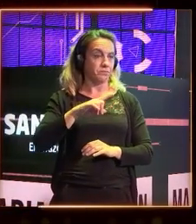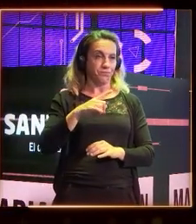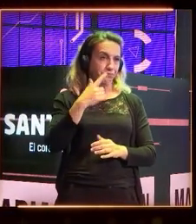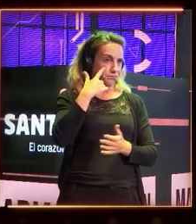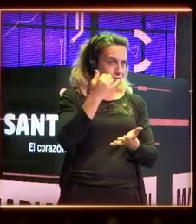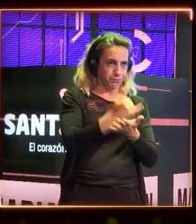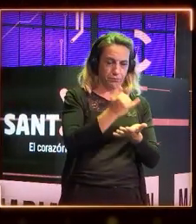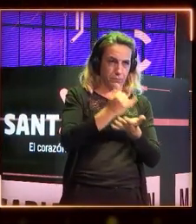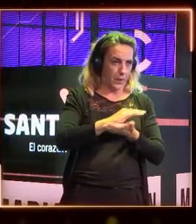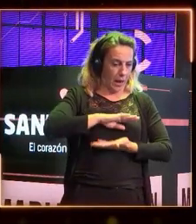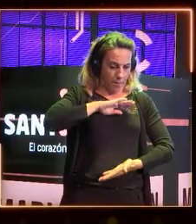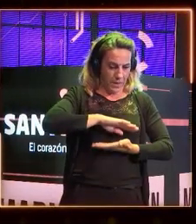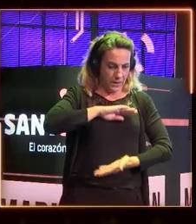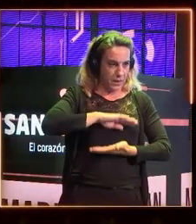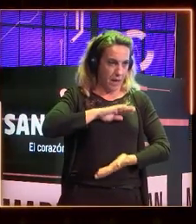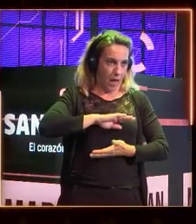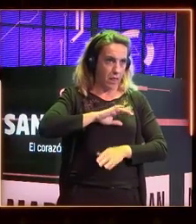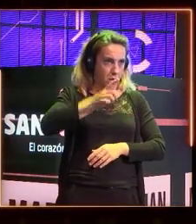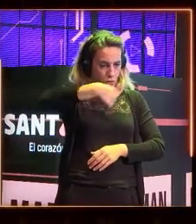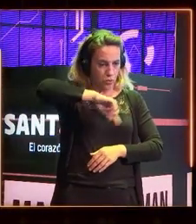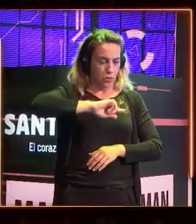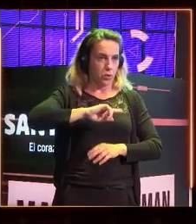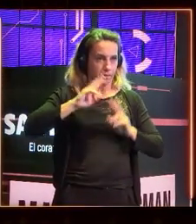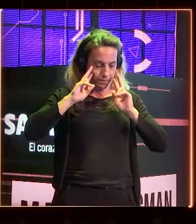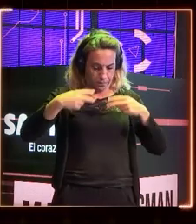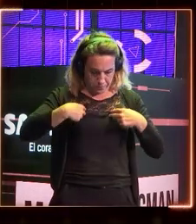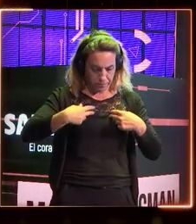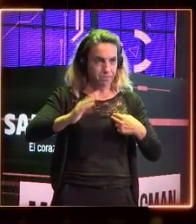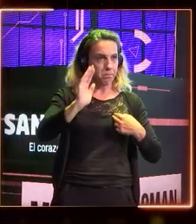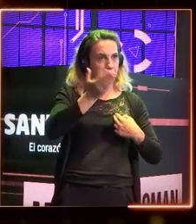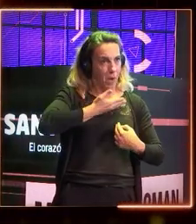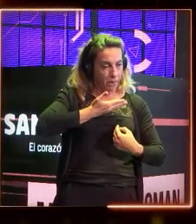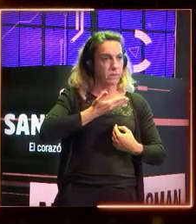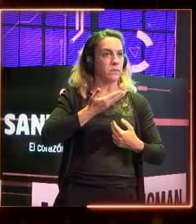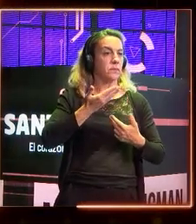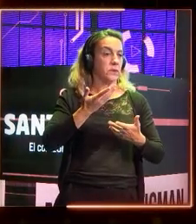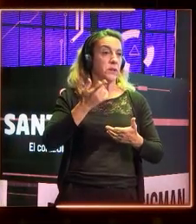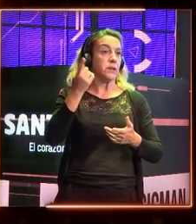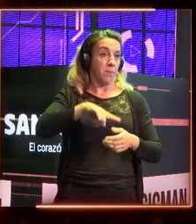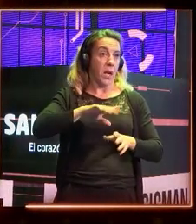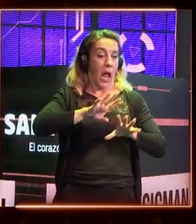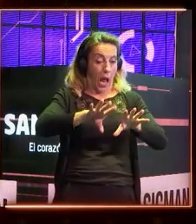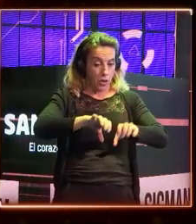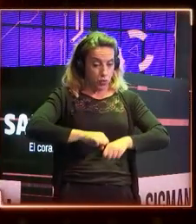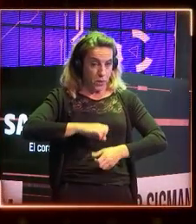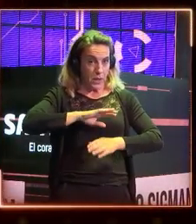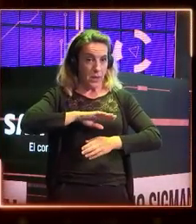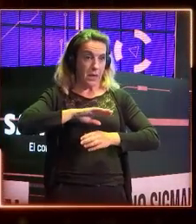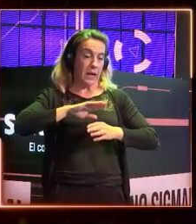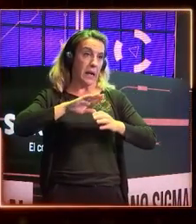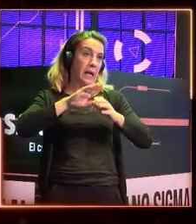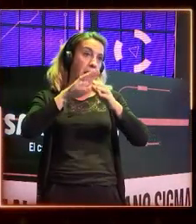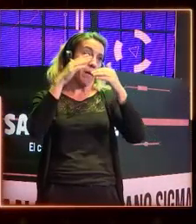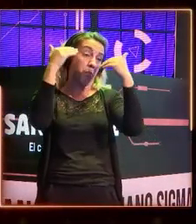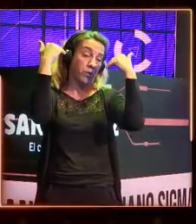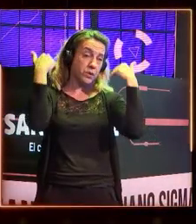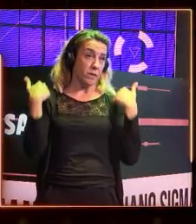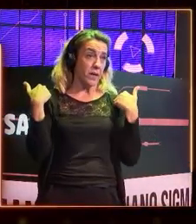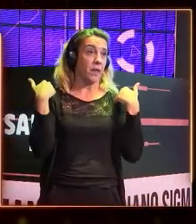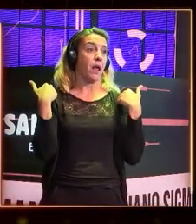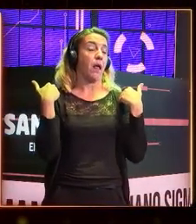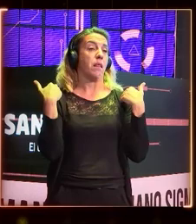nosotros somos capaces de hacernos daños a nosotros mismos y creo que la responsabilidad asumirla la responsabilidad